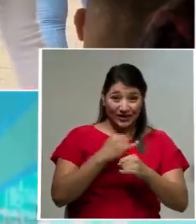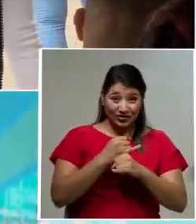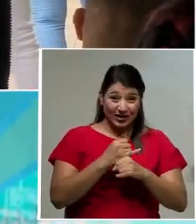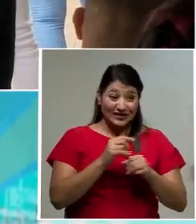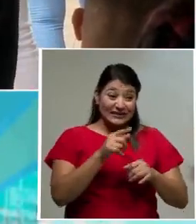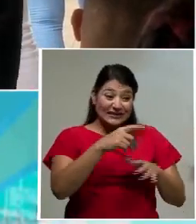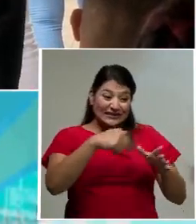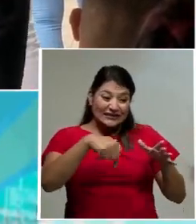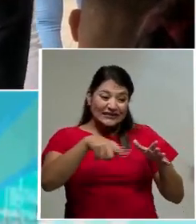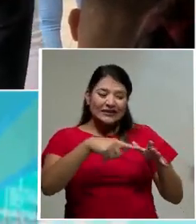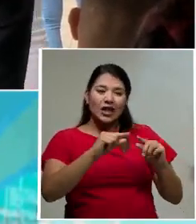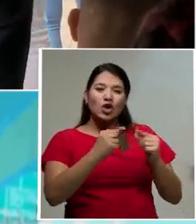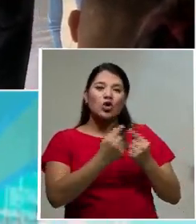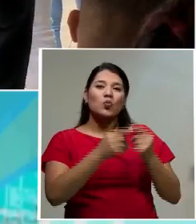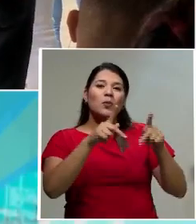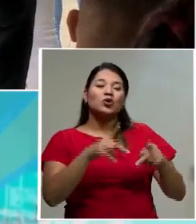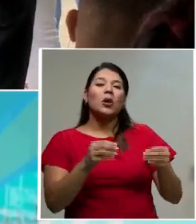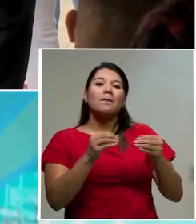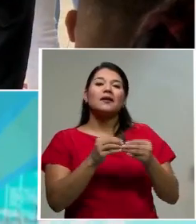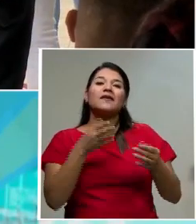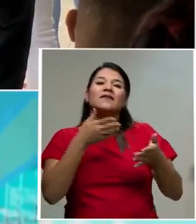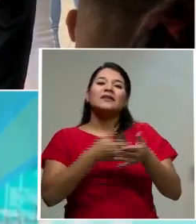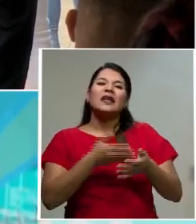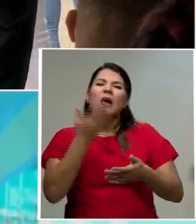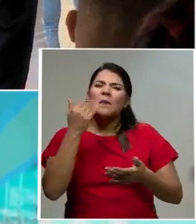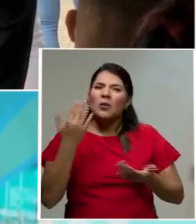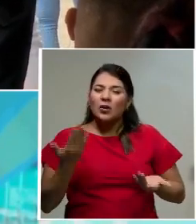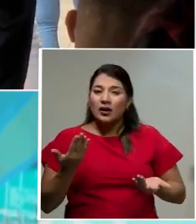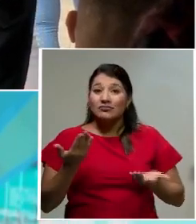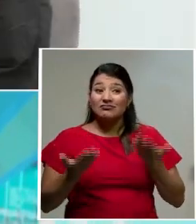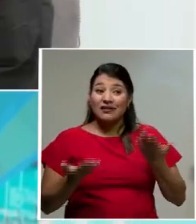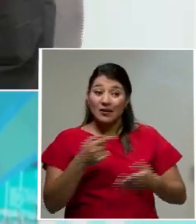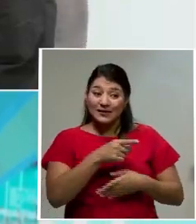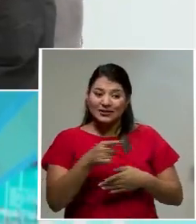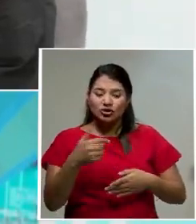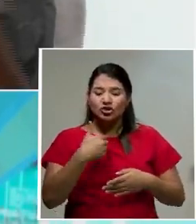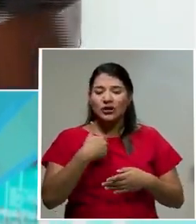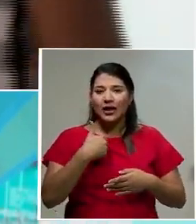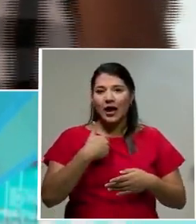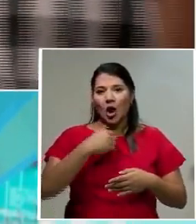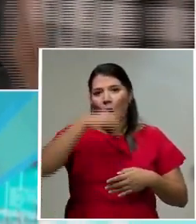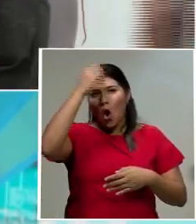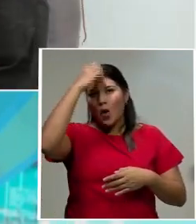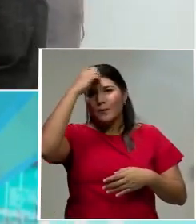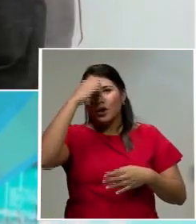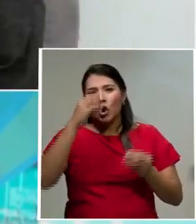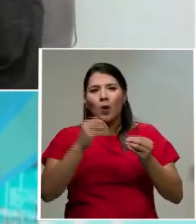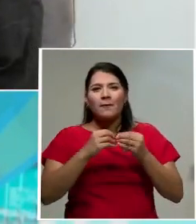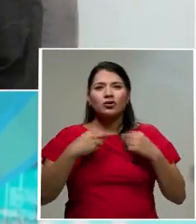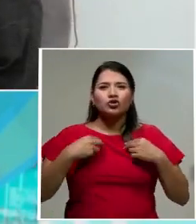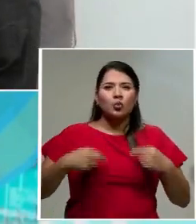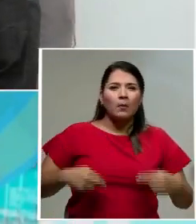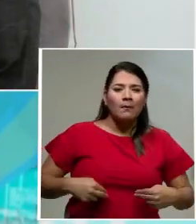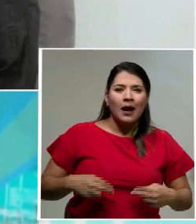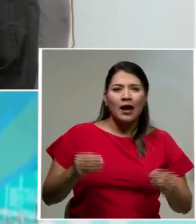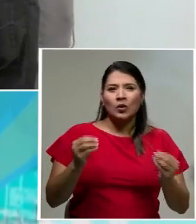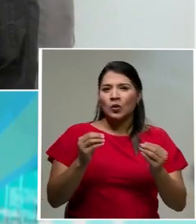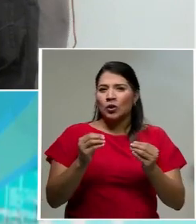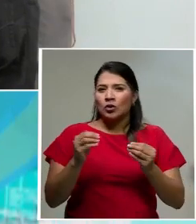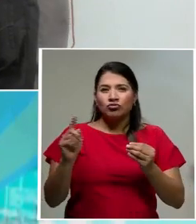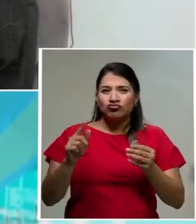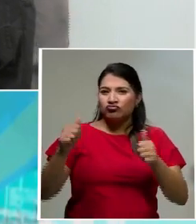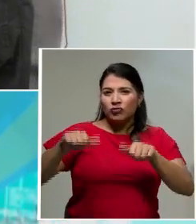más atacadas, posiblemente porque tengan algún tipo de criterio más humanista o de relaciones internacionales, y la figura de